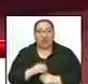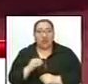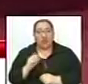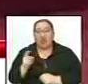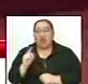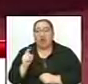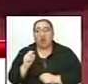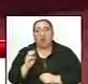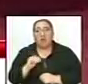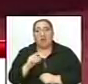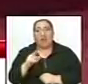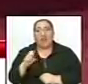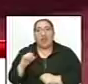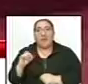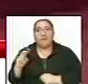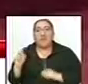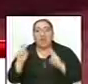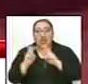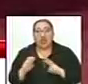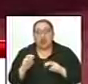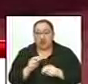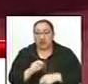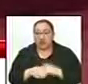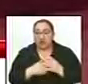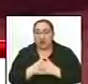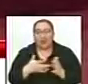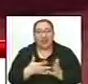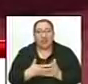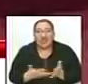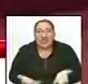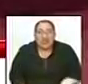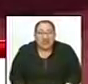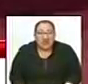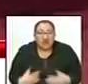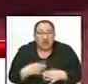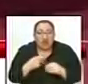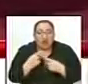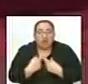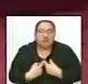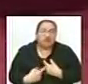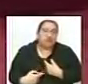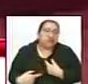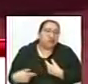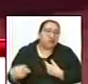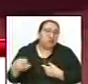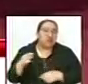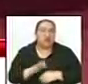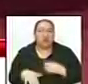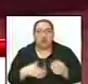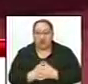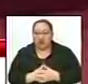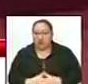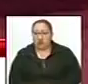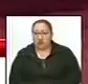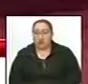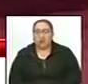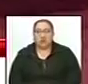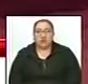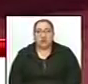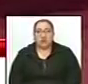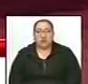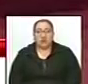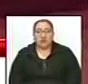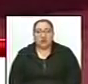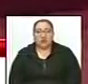investigó Madre Mía y la compra de testigos. Entonces, de eso podemos hablar y desnaturalizamos finalmente la situación